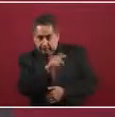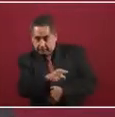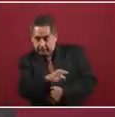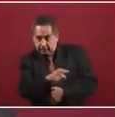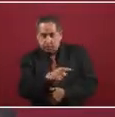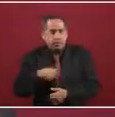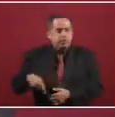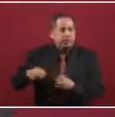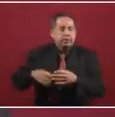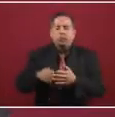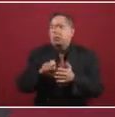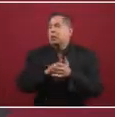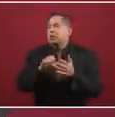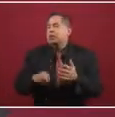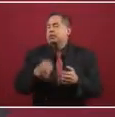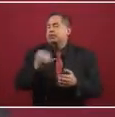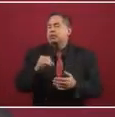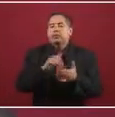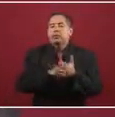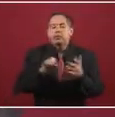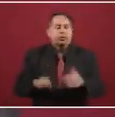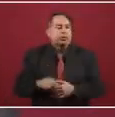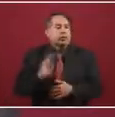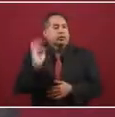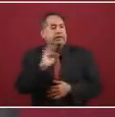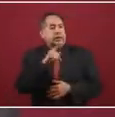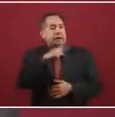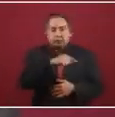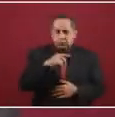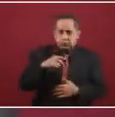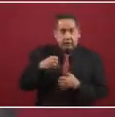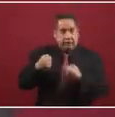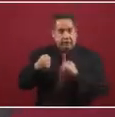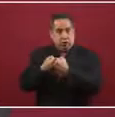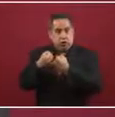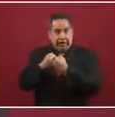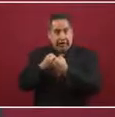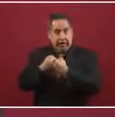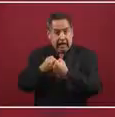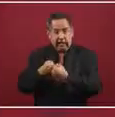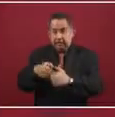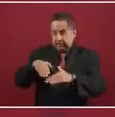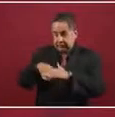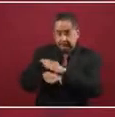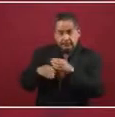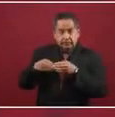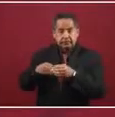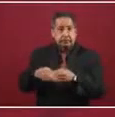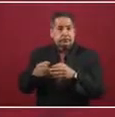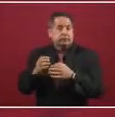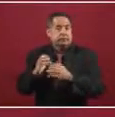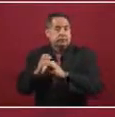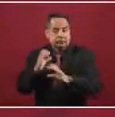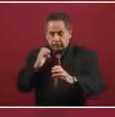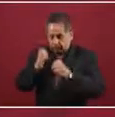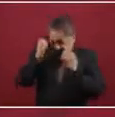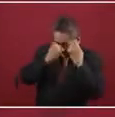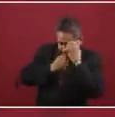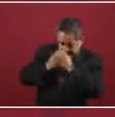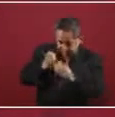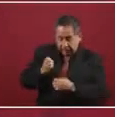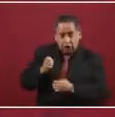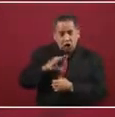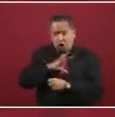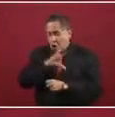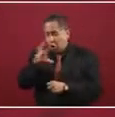Cosas tan absurdas como revisar en la frontera, en los puertos fronterizos, el 100% del